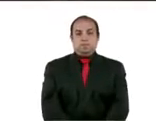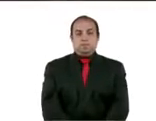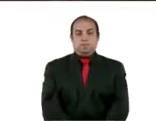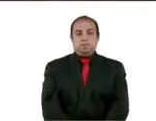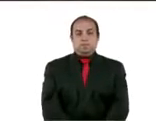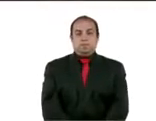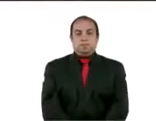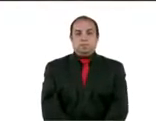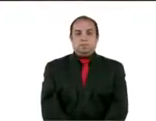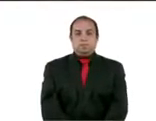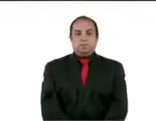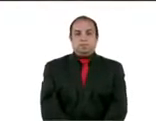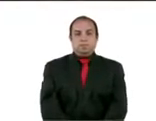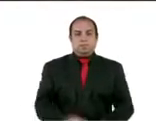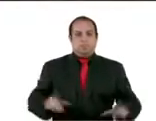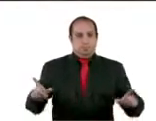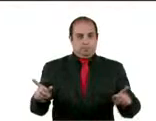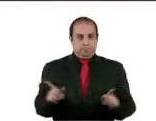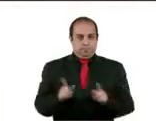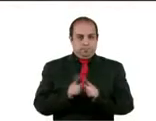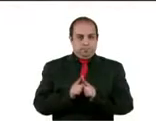A ver, resumiendo.